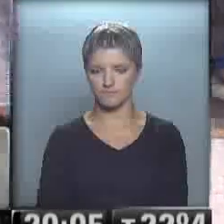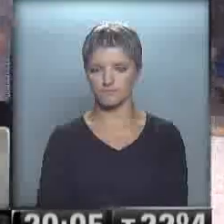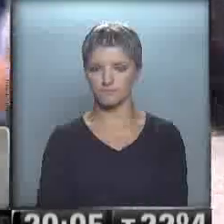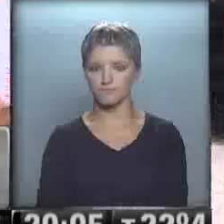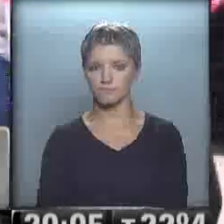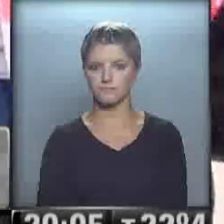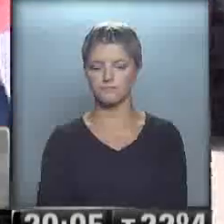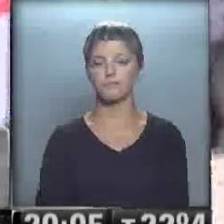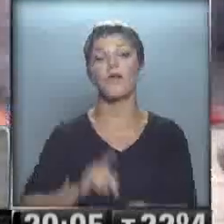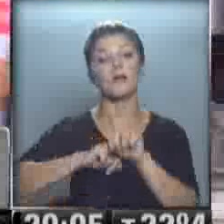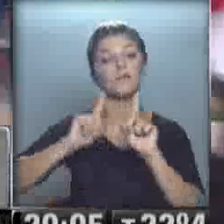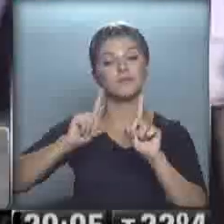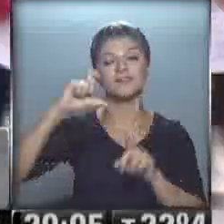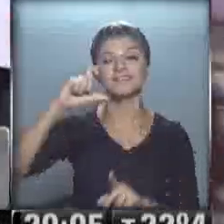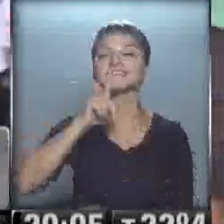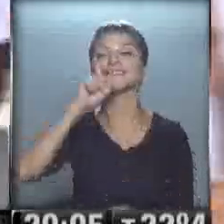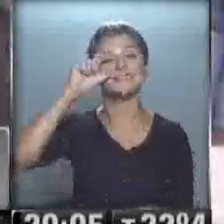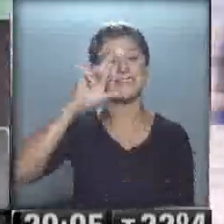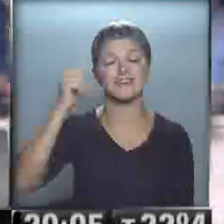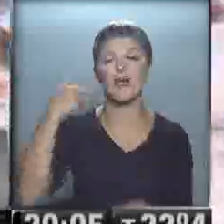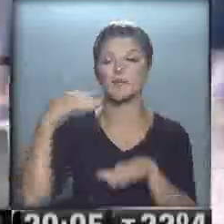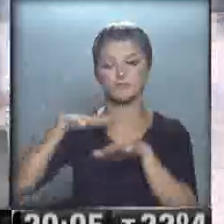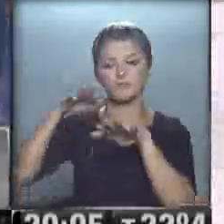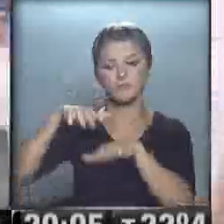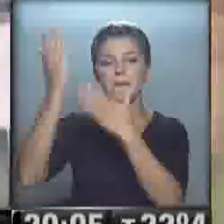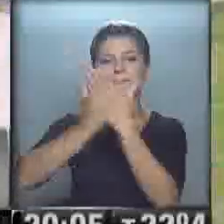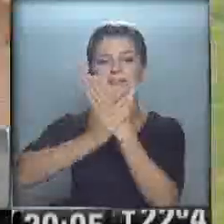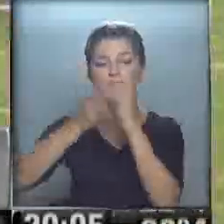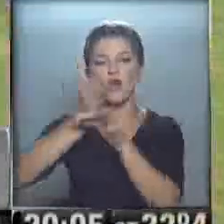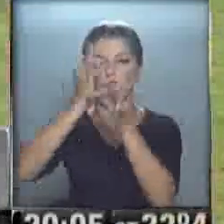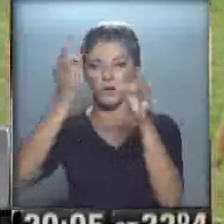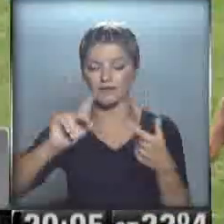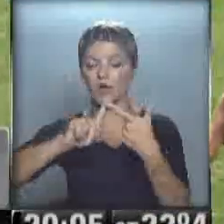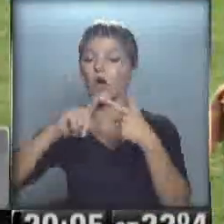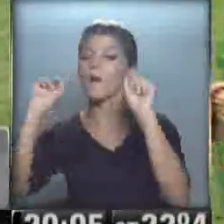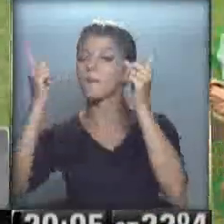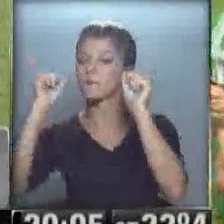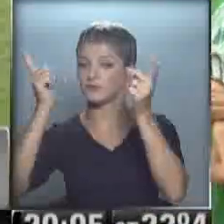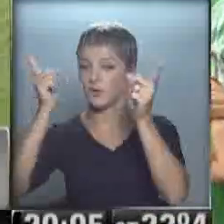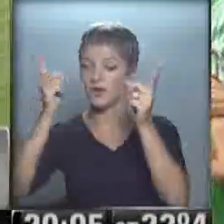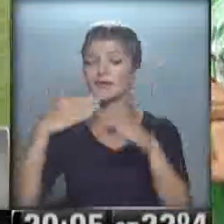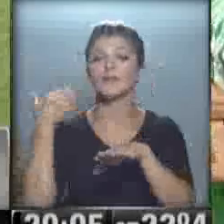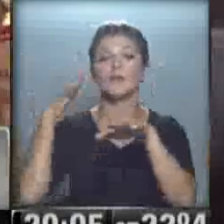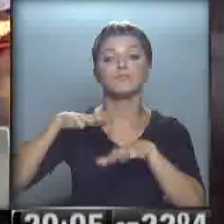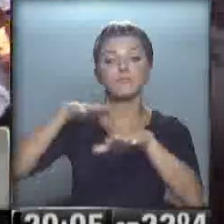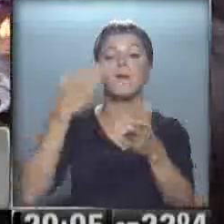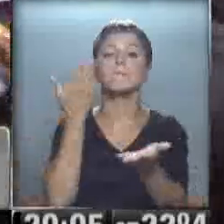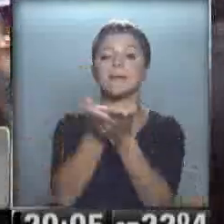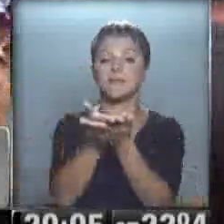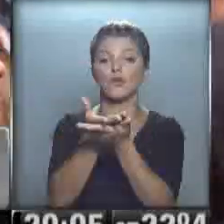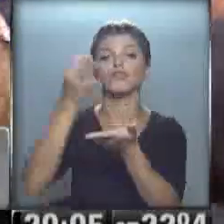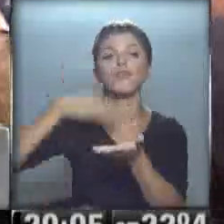En tanto, Cetera marchó al Ministerio de Educación, los maestros marcharon al Ministerio en reclamo de un salario básico de